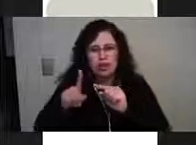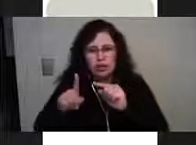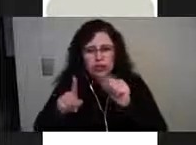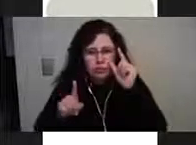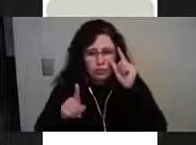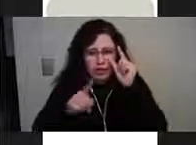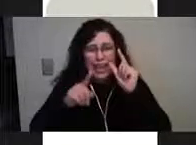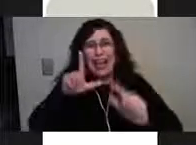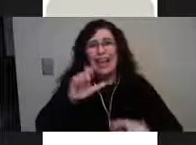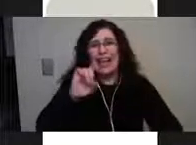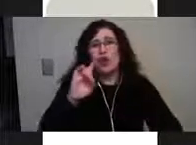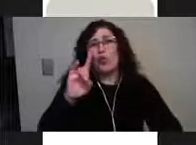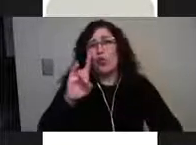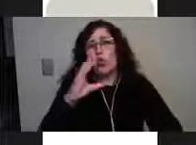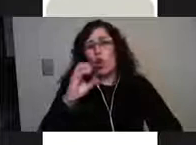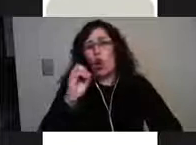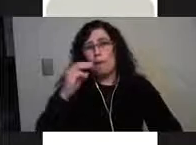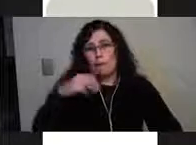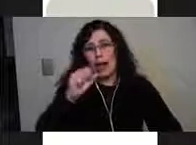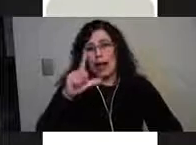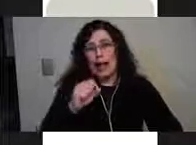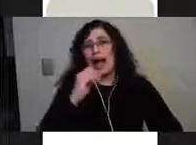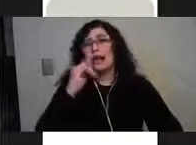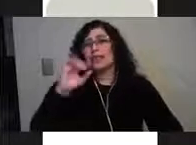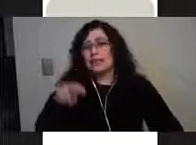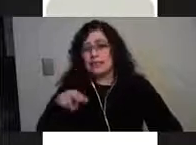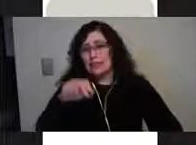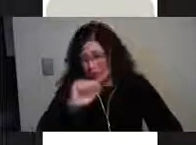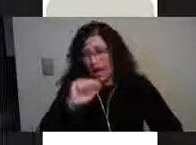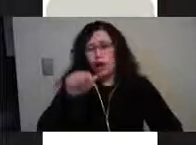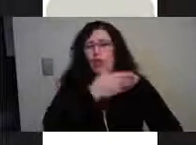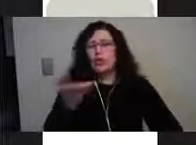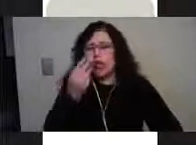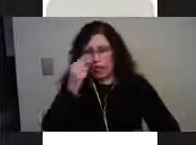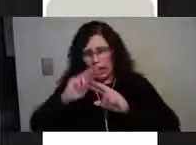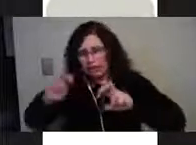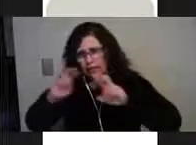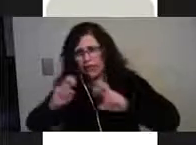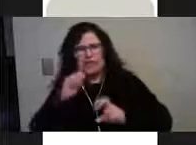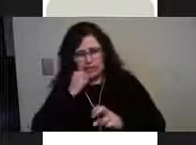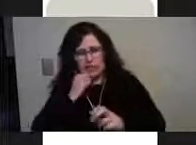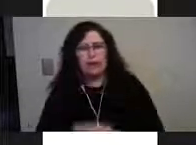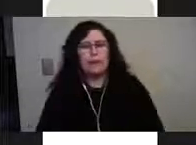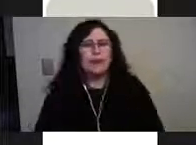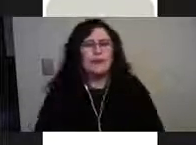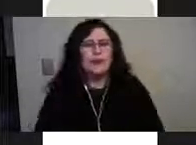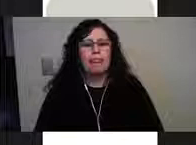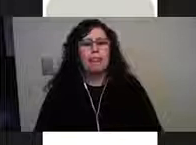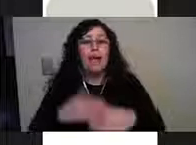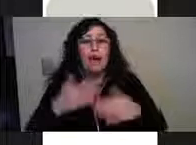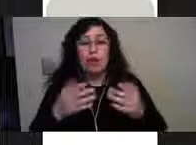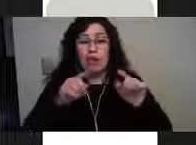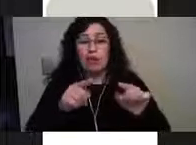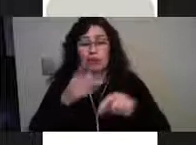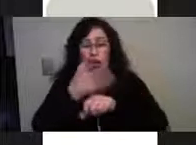malformación que quiero que le den una mirada en lo que queda del semestre, ya. Y con frecuencia, ¿cierto?, presentan algunas alteraciones de